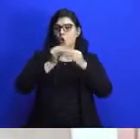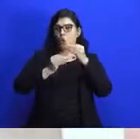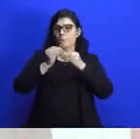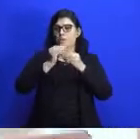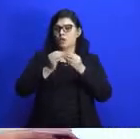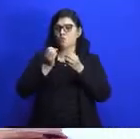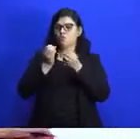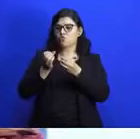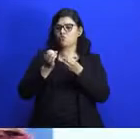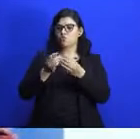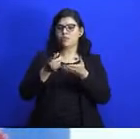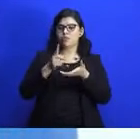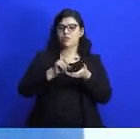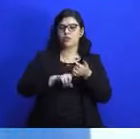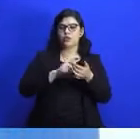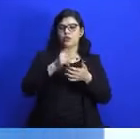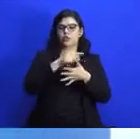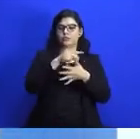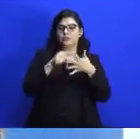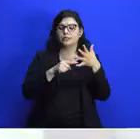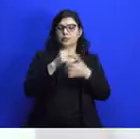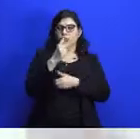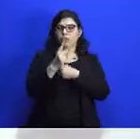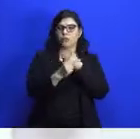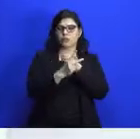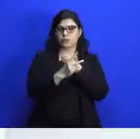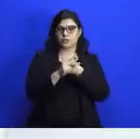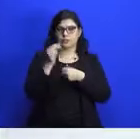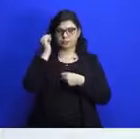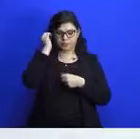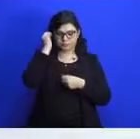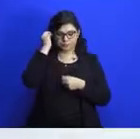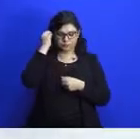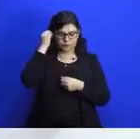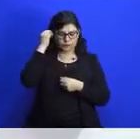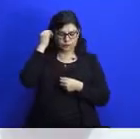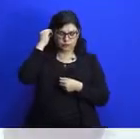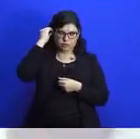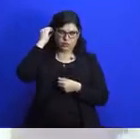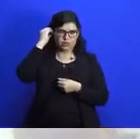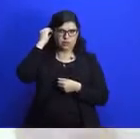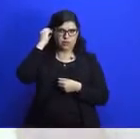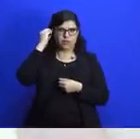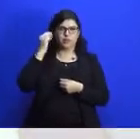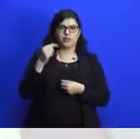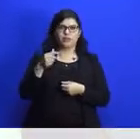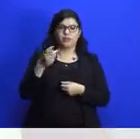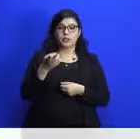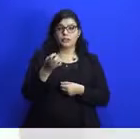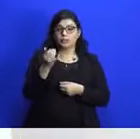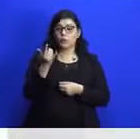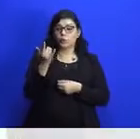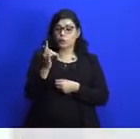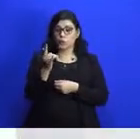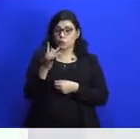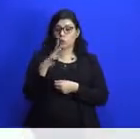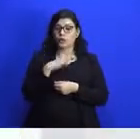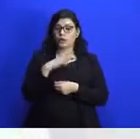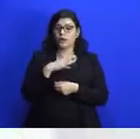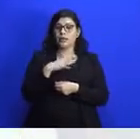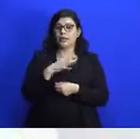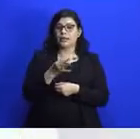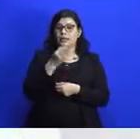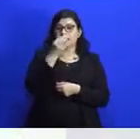5 países en que actuamos. A junio de este año, hemos donado casi